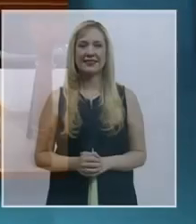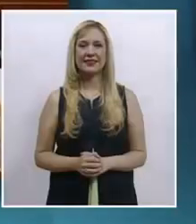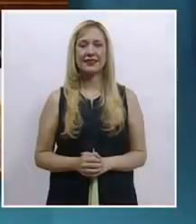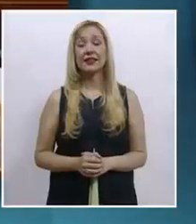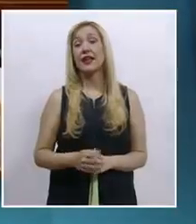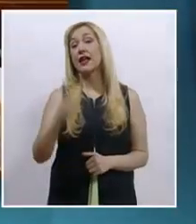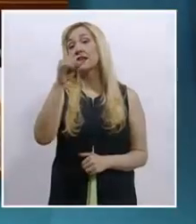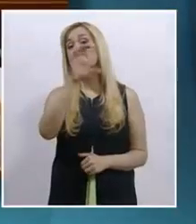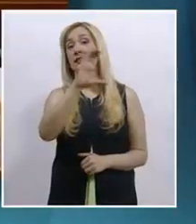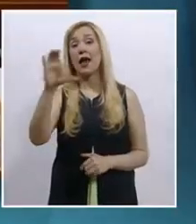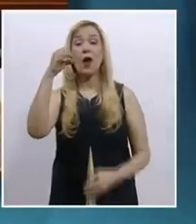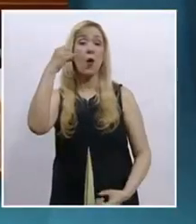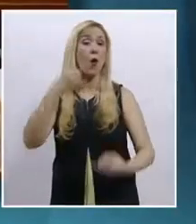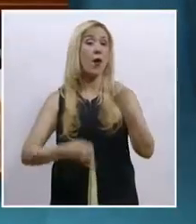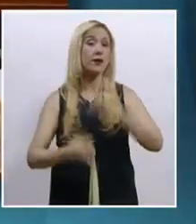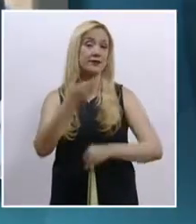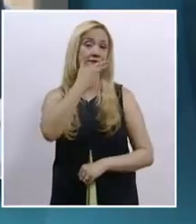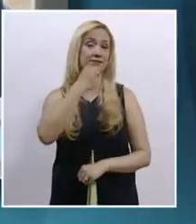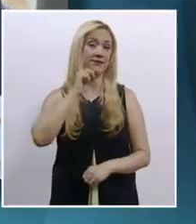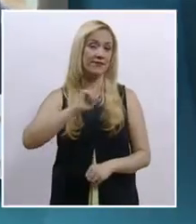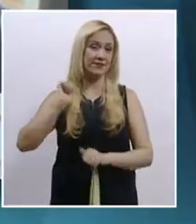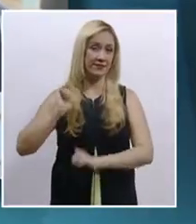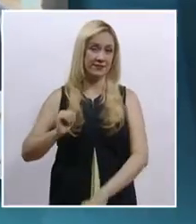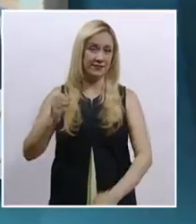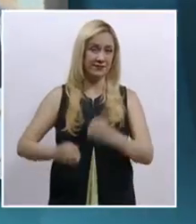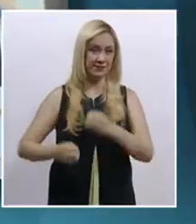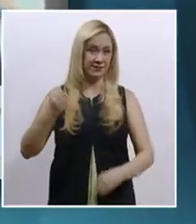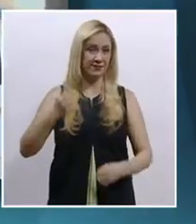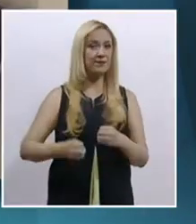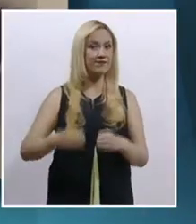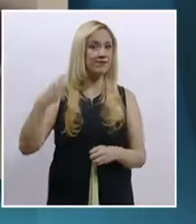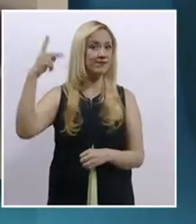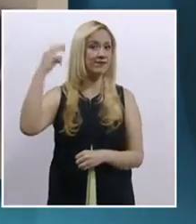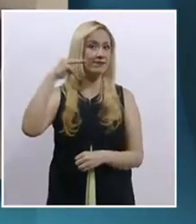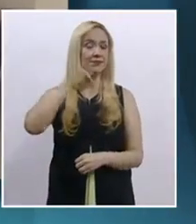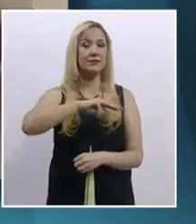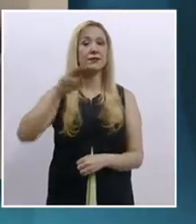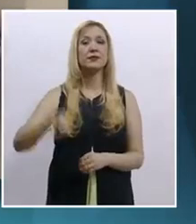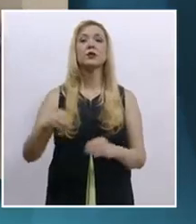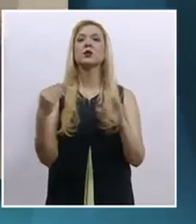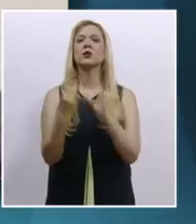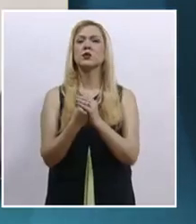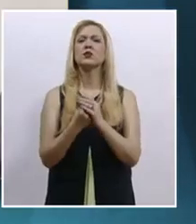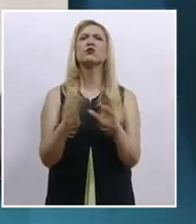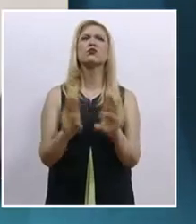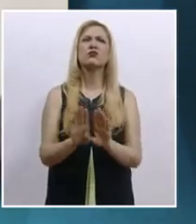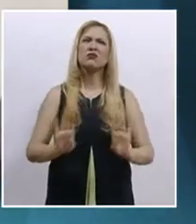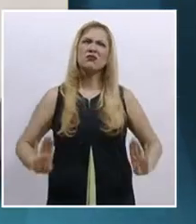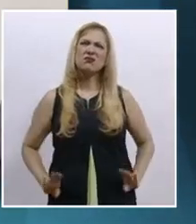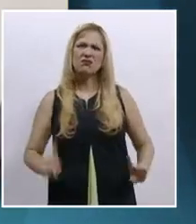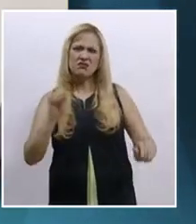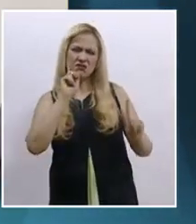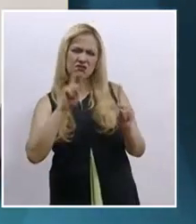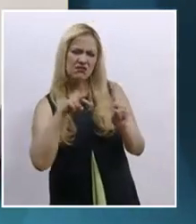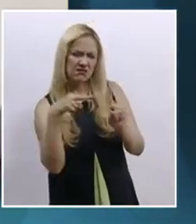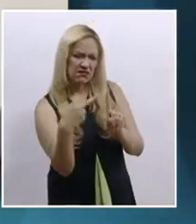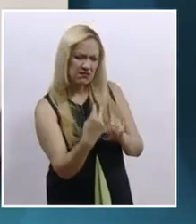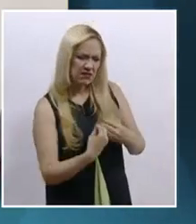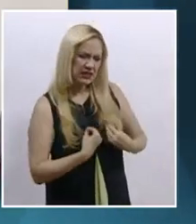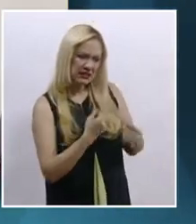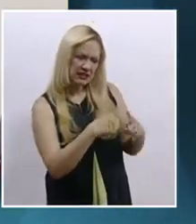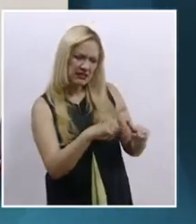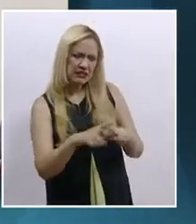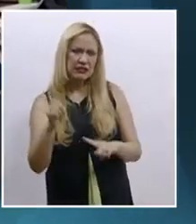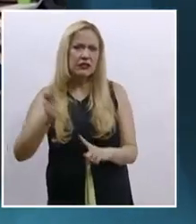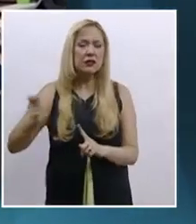Más de 100 juezas y jueces del Poder Judicial de Michoacán participan en el taller sobre juzgar con perspectiva de género para incorporarla en